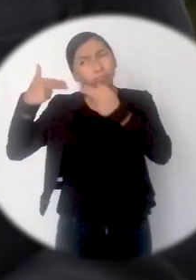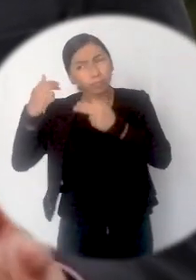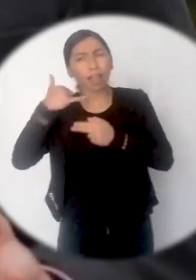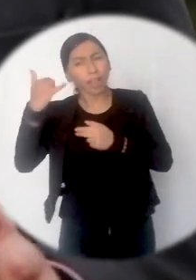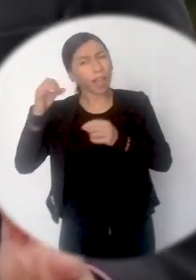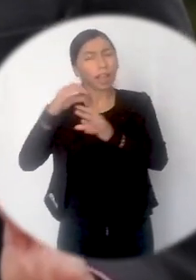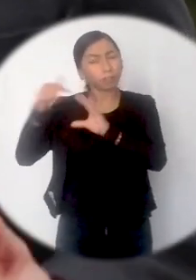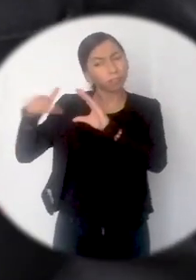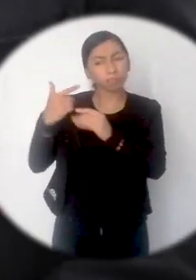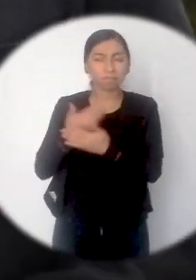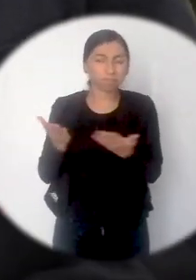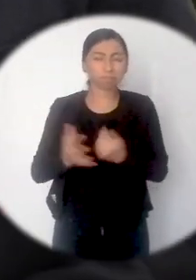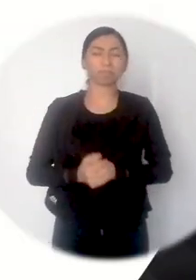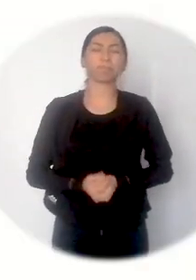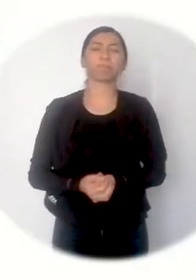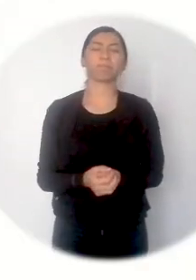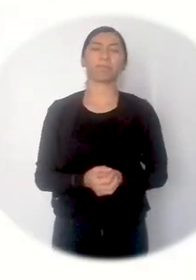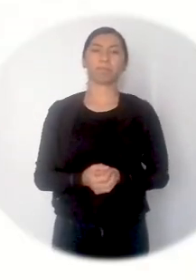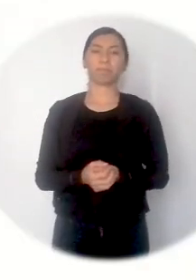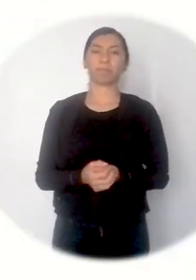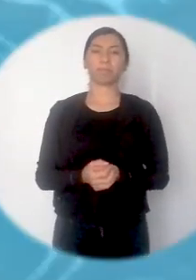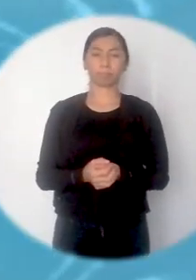conflicto a través de todos sus canales.